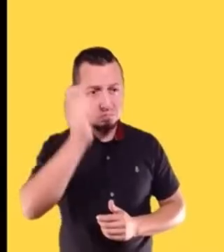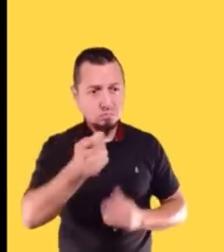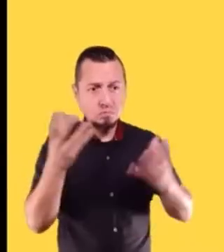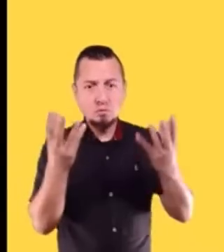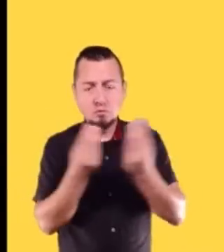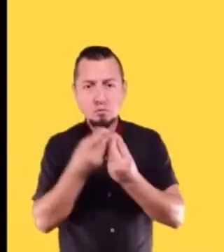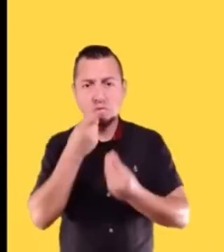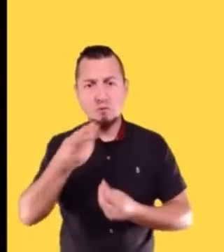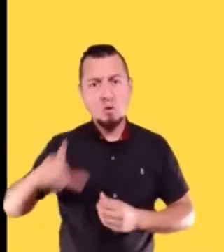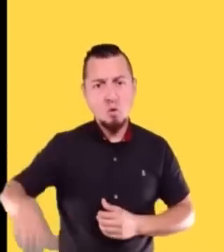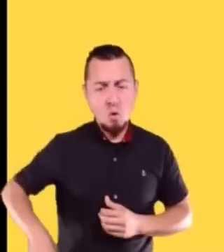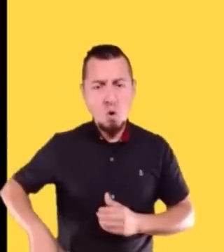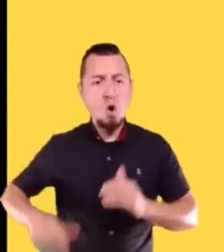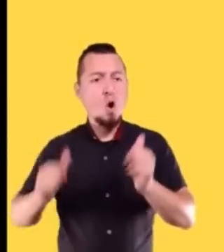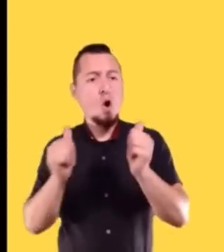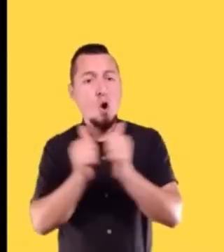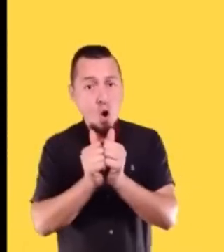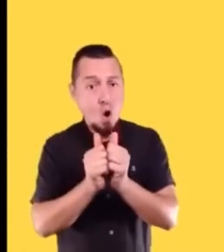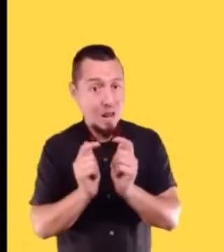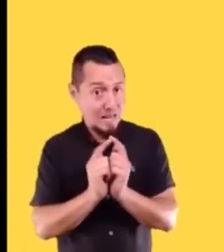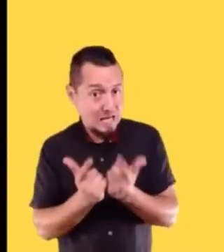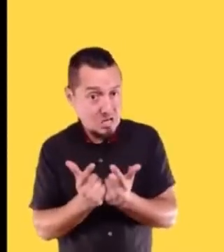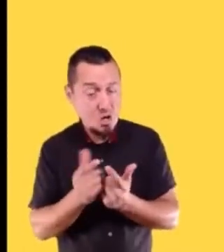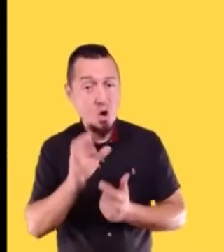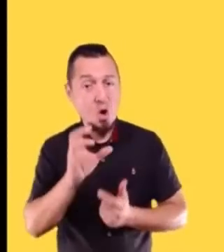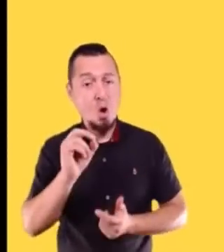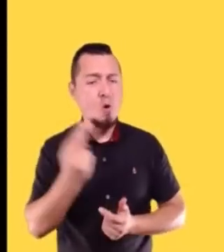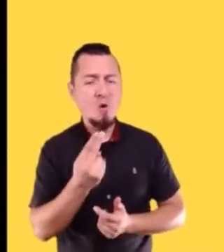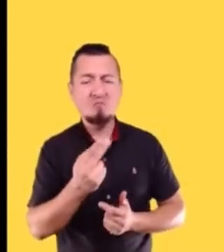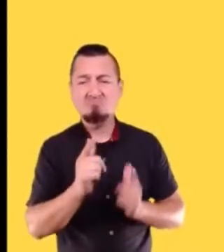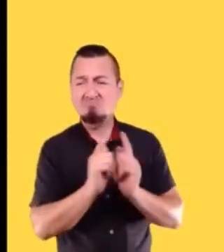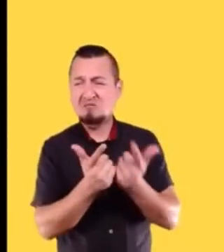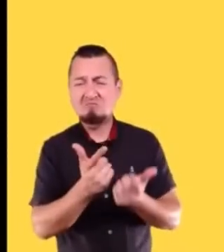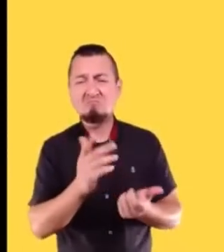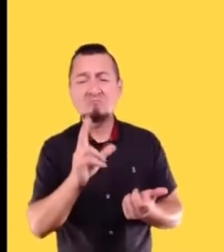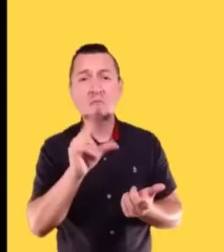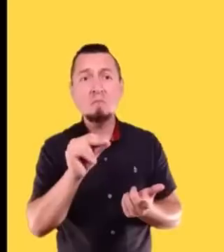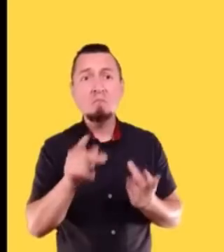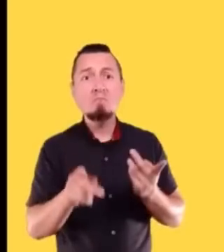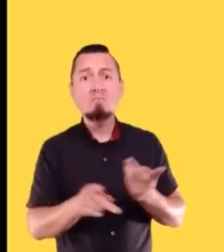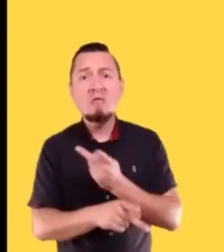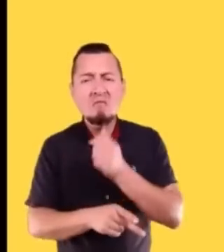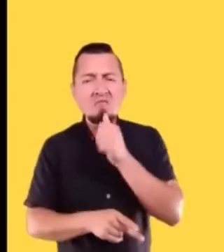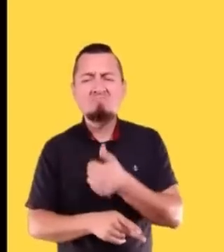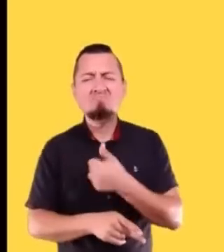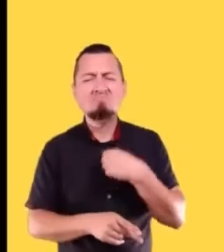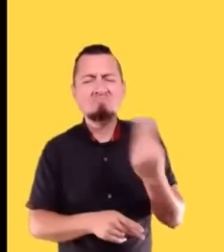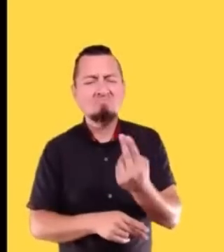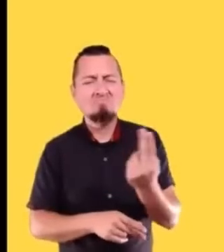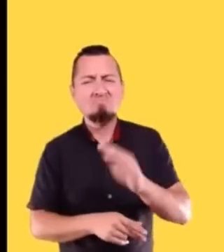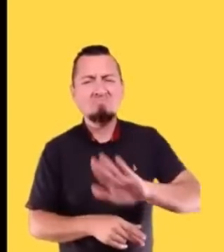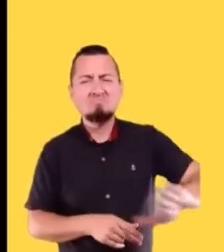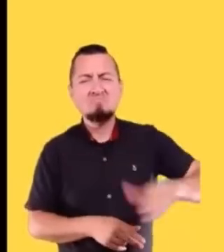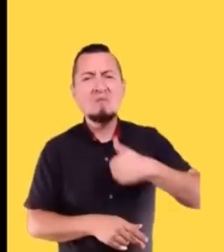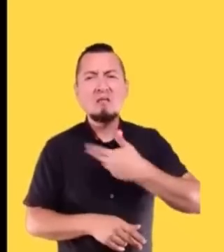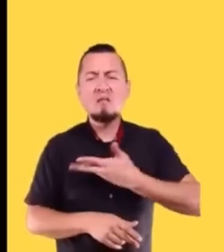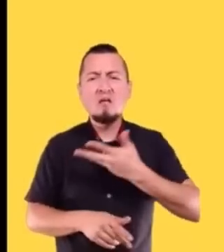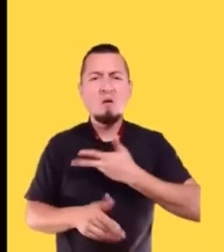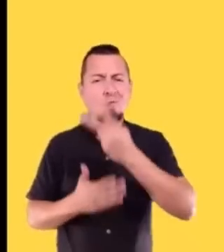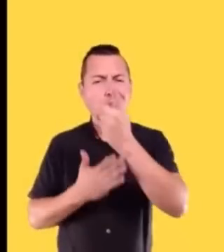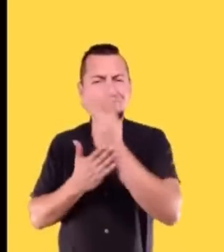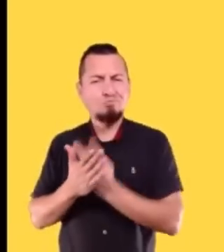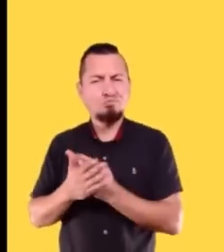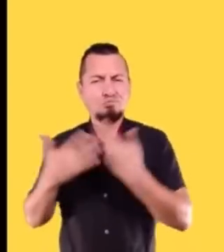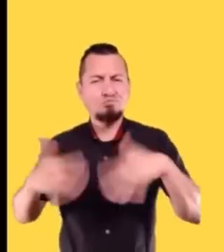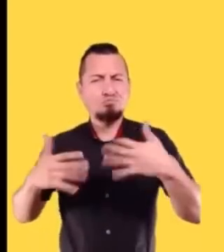con libros y sin libros. Aquí les puedo compartir un poco de uno de los materiales. Hemos generado personajes específicos en función a la